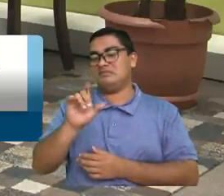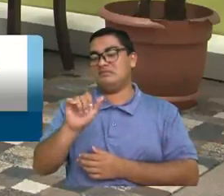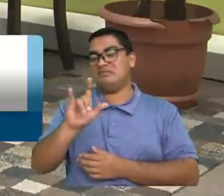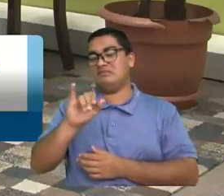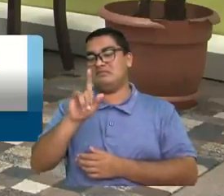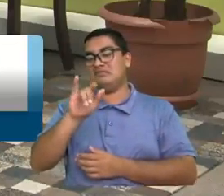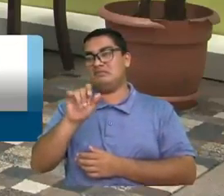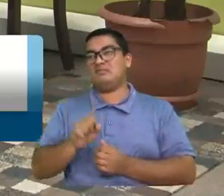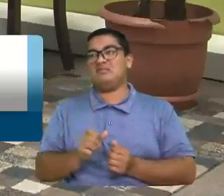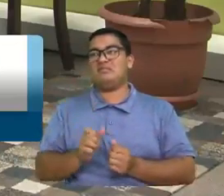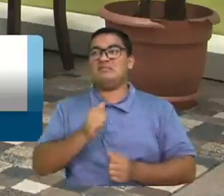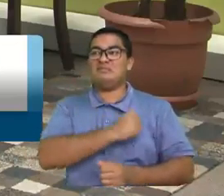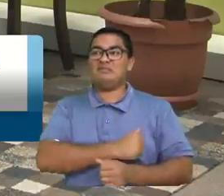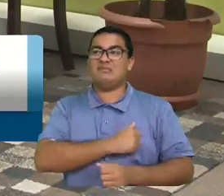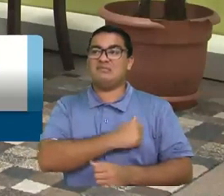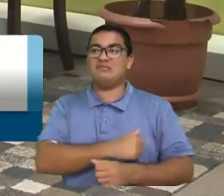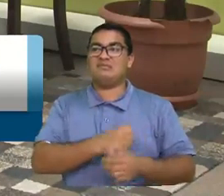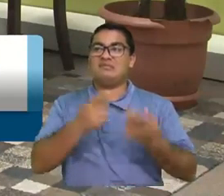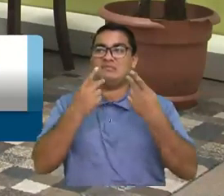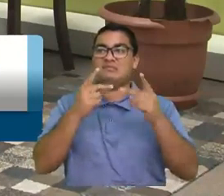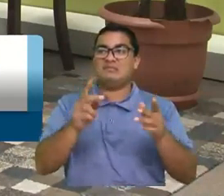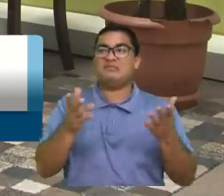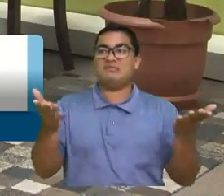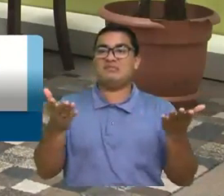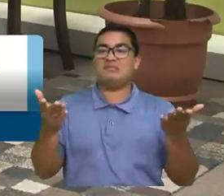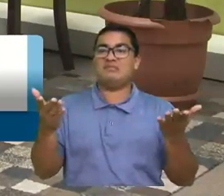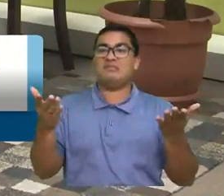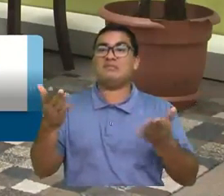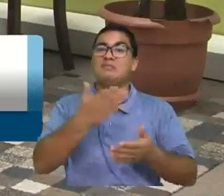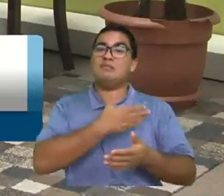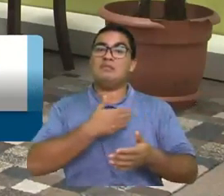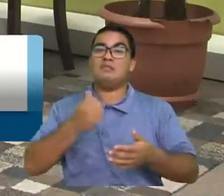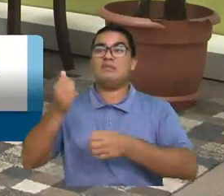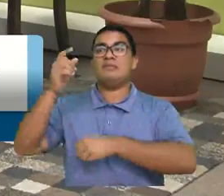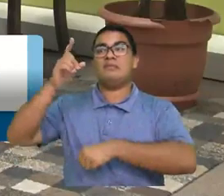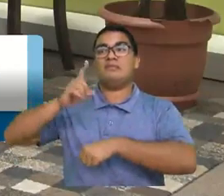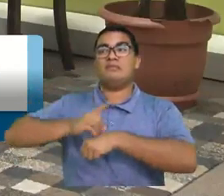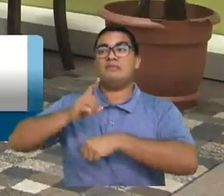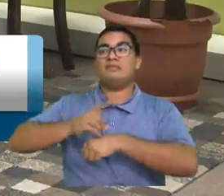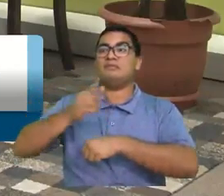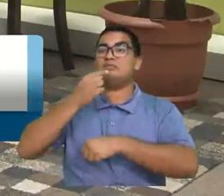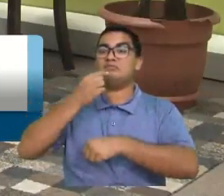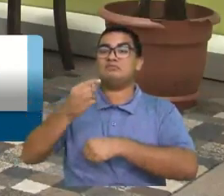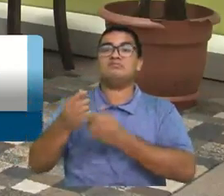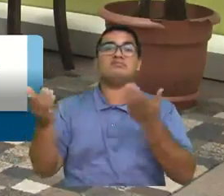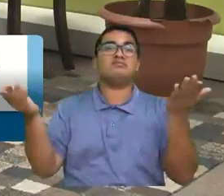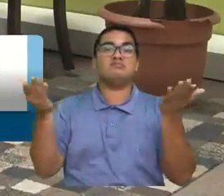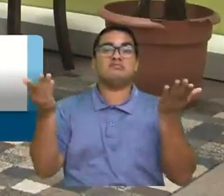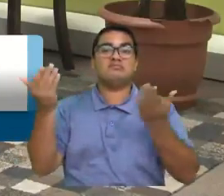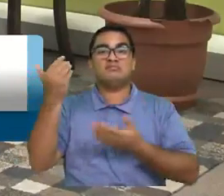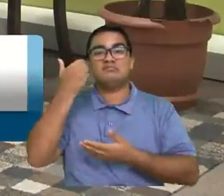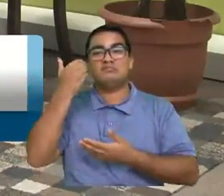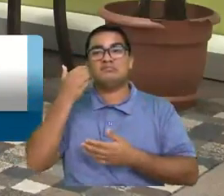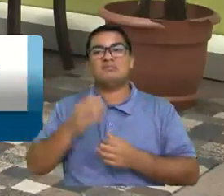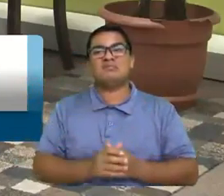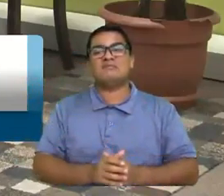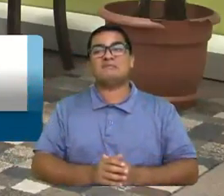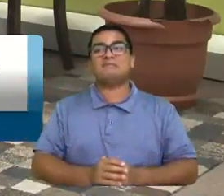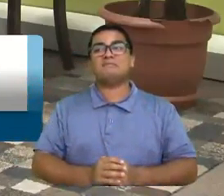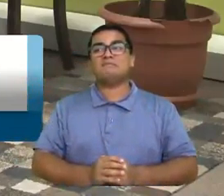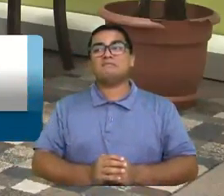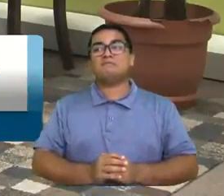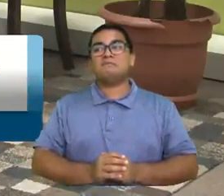ay, discúlpame, pero preferiblemente que sea el médico, claro, el que te diga qué es lo que tenés.